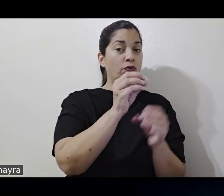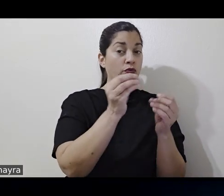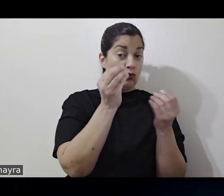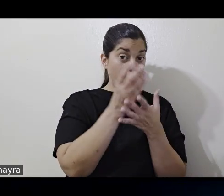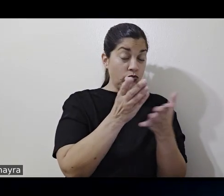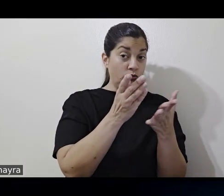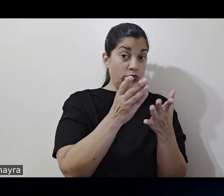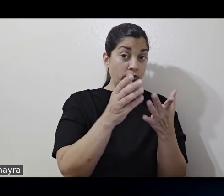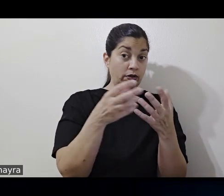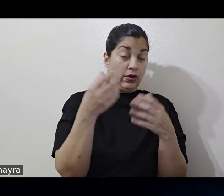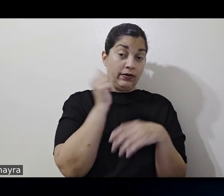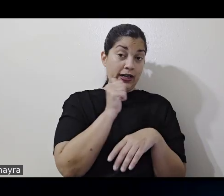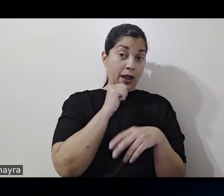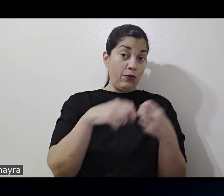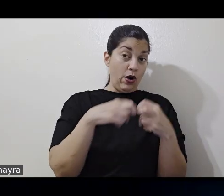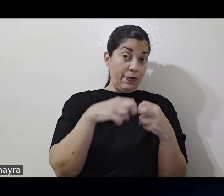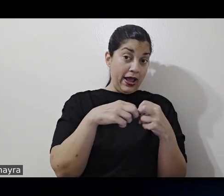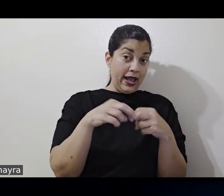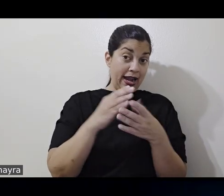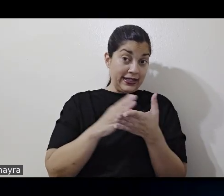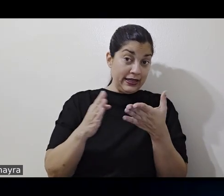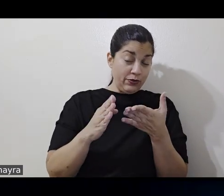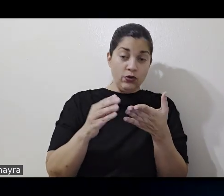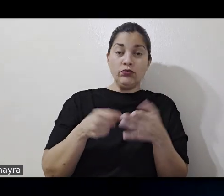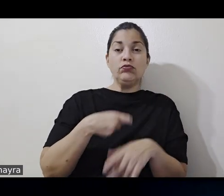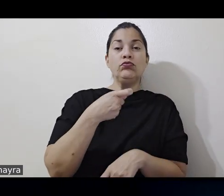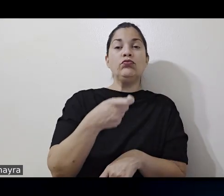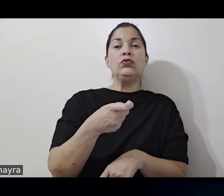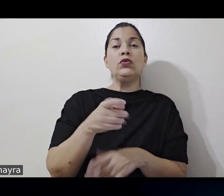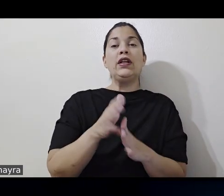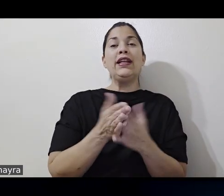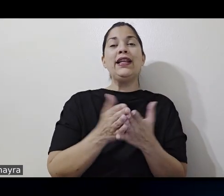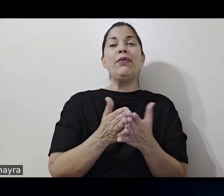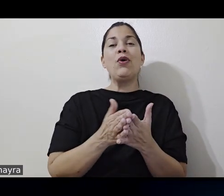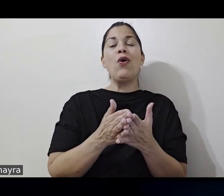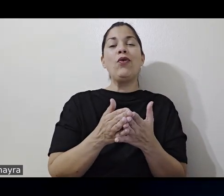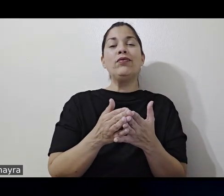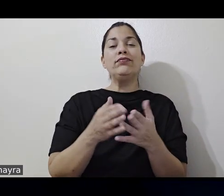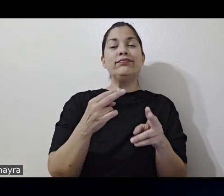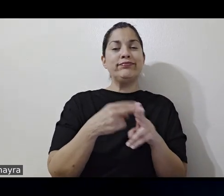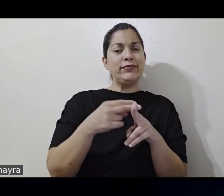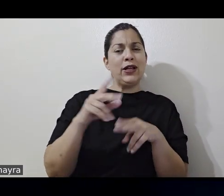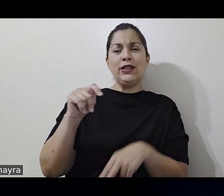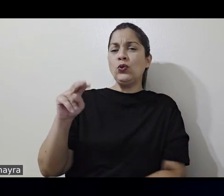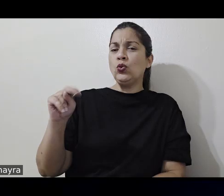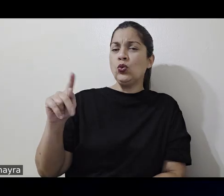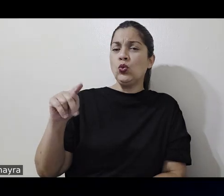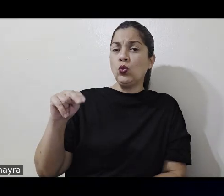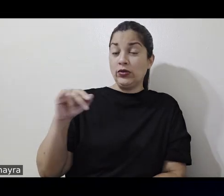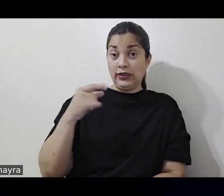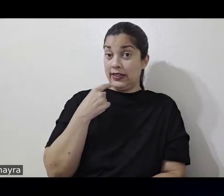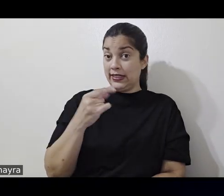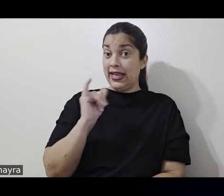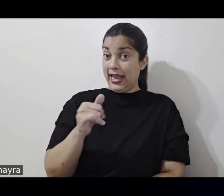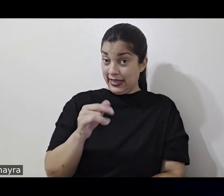sufriendo problemas de racismo y le da un libro conocido, Tuntún de Pasa y Grifería, y le dice, esta es la clave para